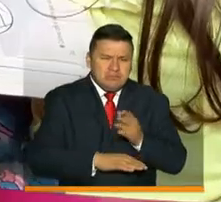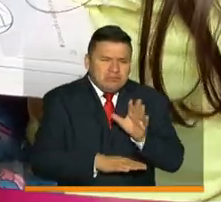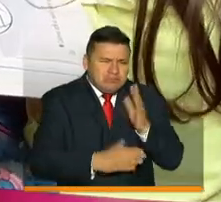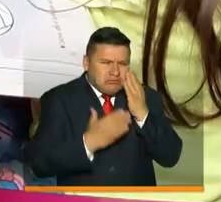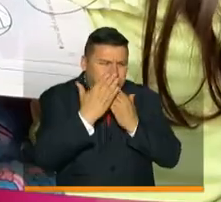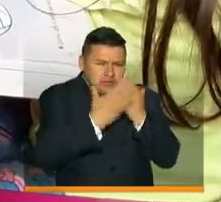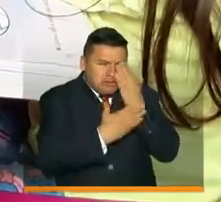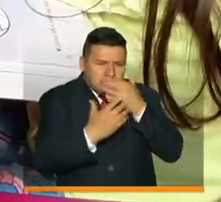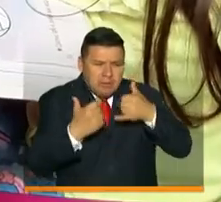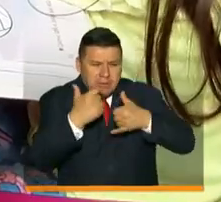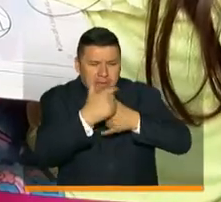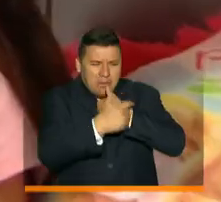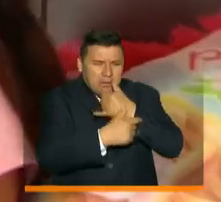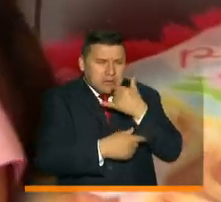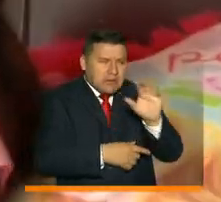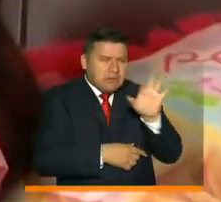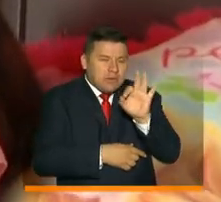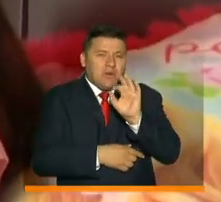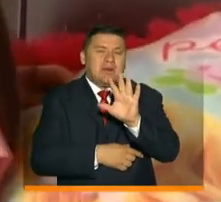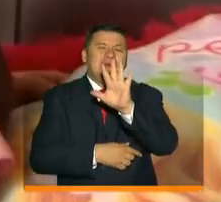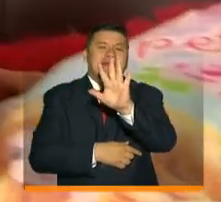de evaluación, han sido seleccionadas